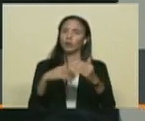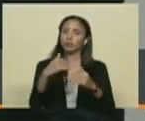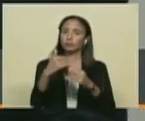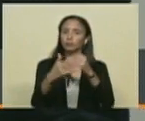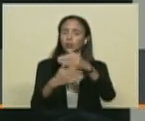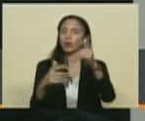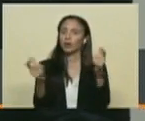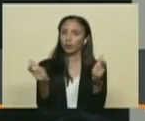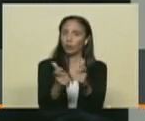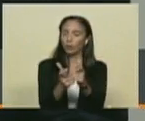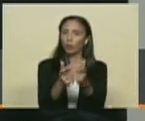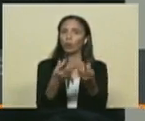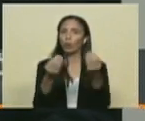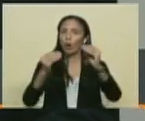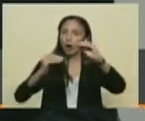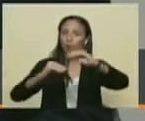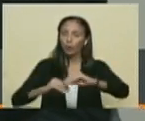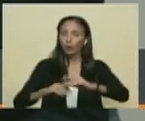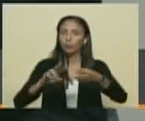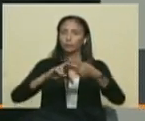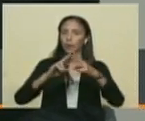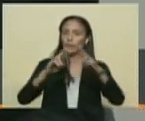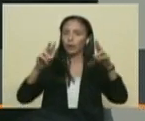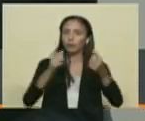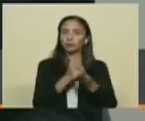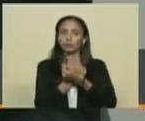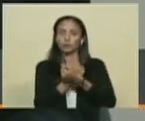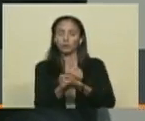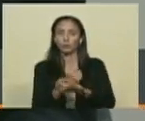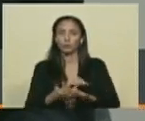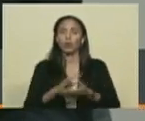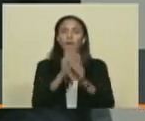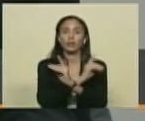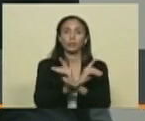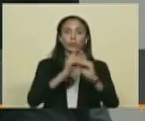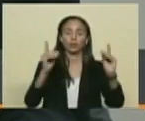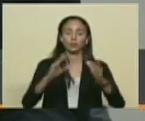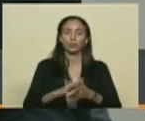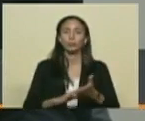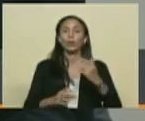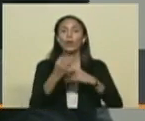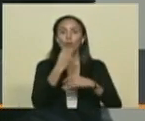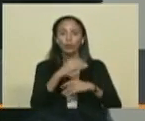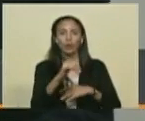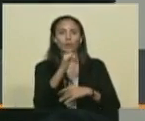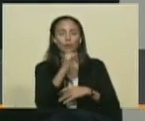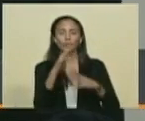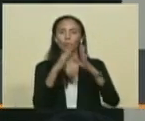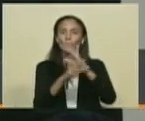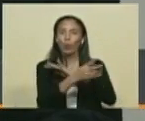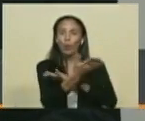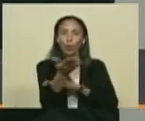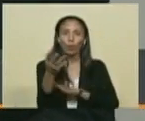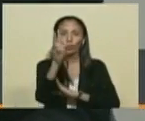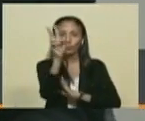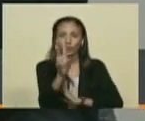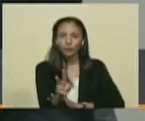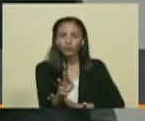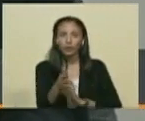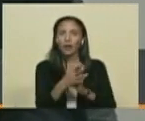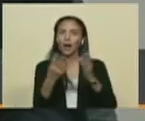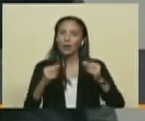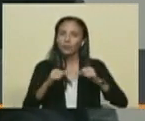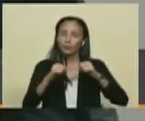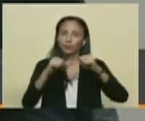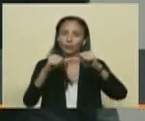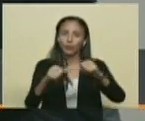construcción de un acuerdo de convivencia democrática. Es una buena noticia para Venezuela que estaremos y viviremos